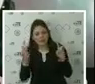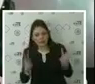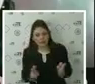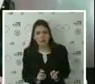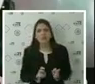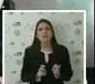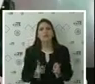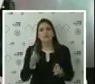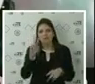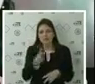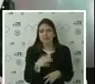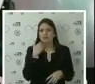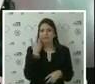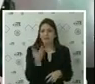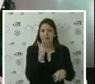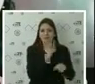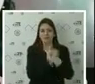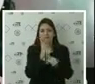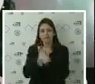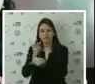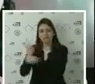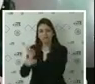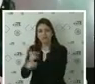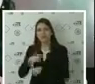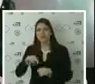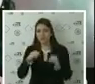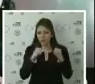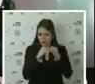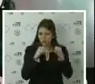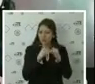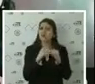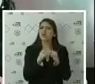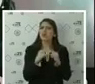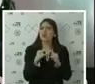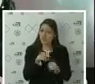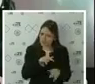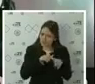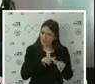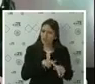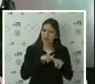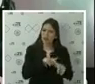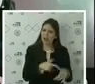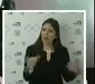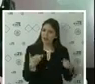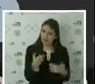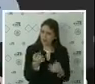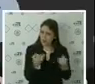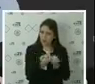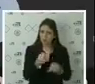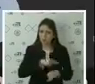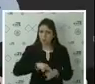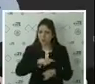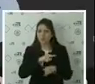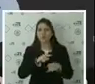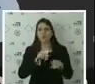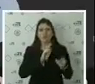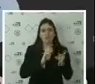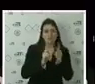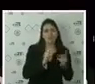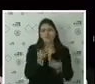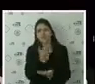a que de las instituciones sigamos con este tipo de ejercicios que son muy valiosos para que